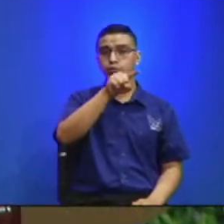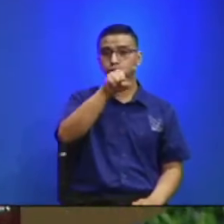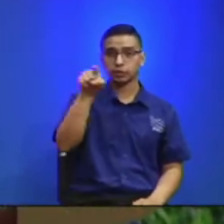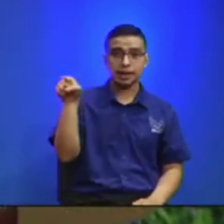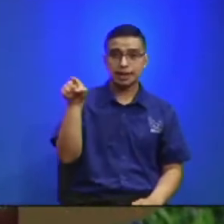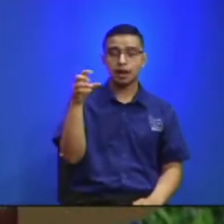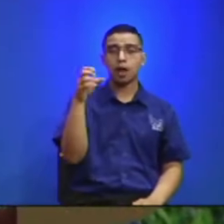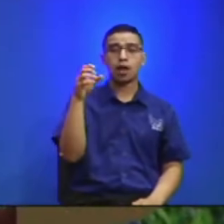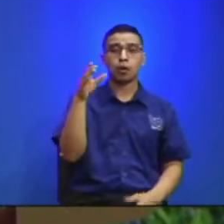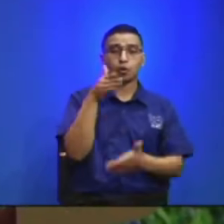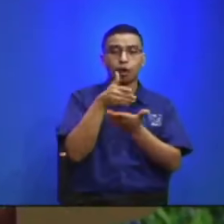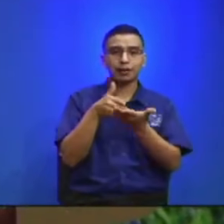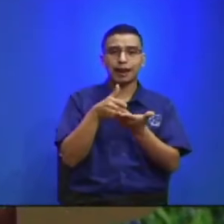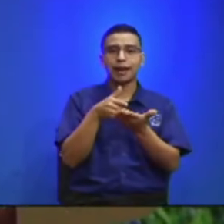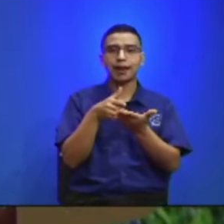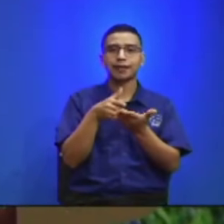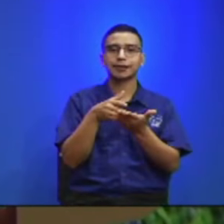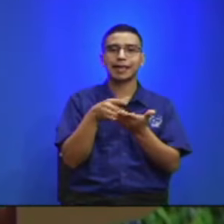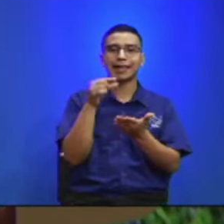y masticar